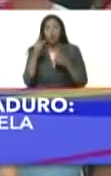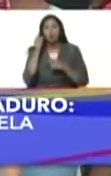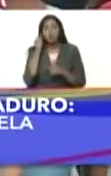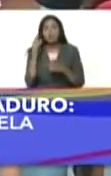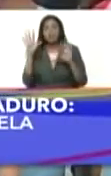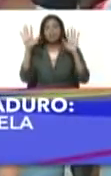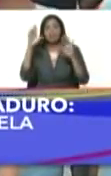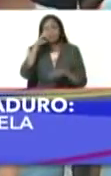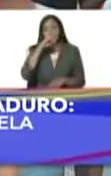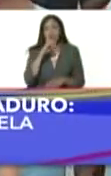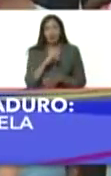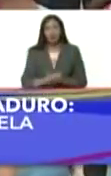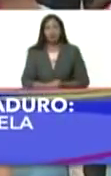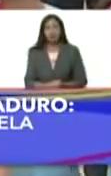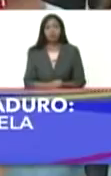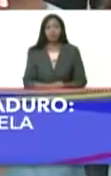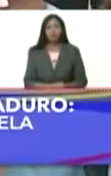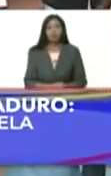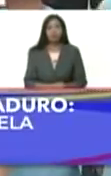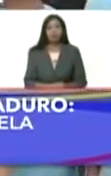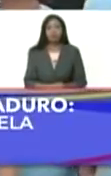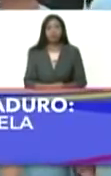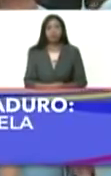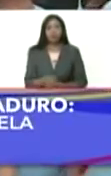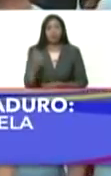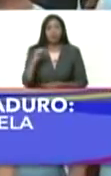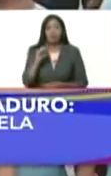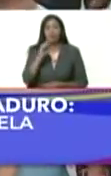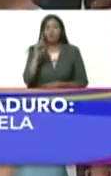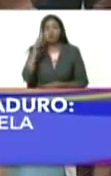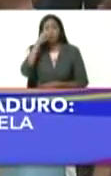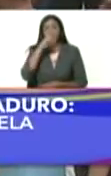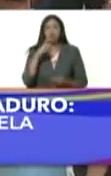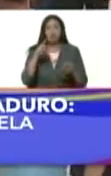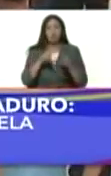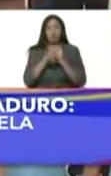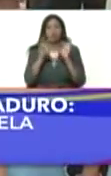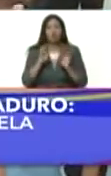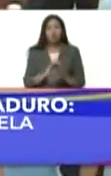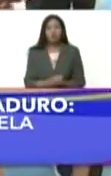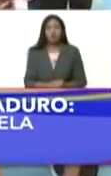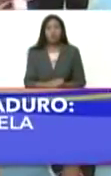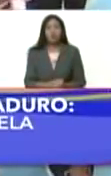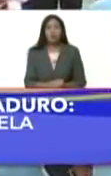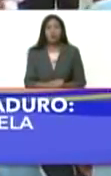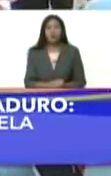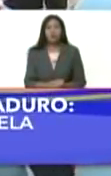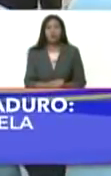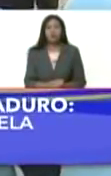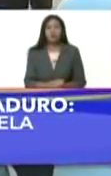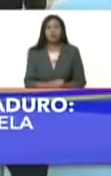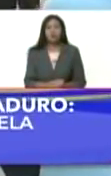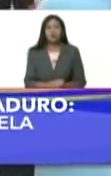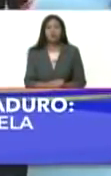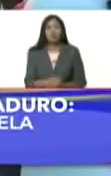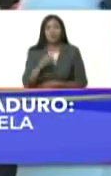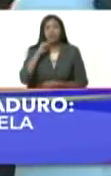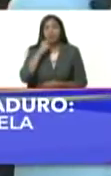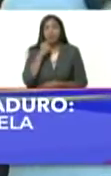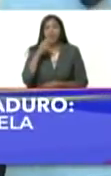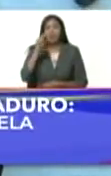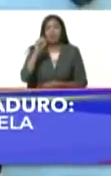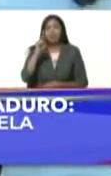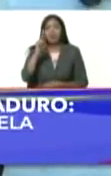bonito. Los que tienen 11 años, levanten las manos. Nariuska Escalona, viene de Rusia, Nariuska.